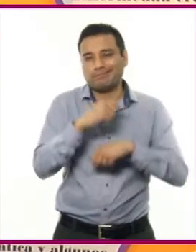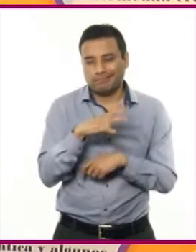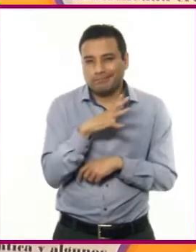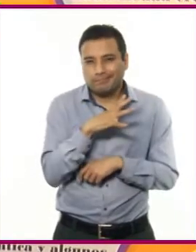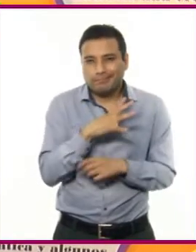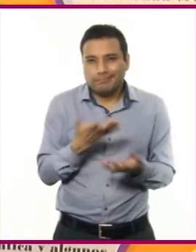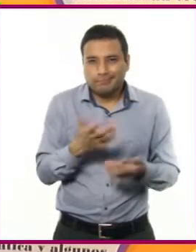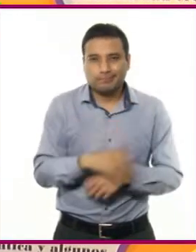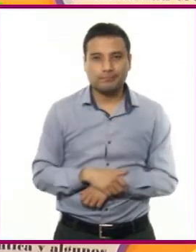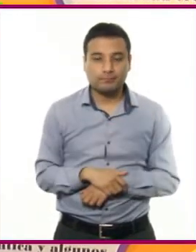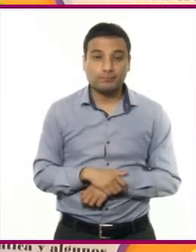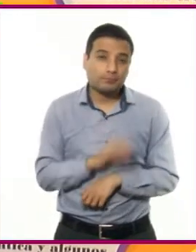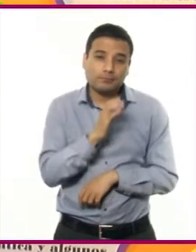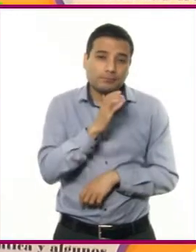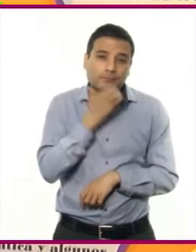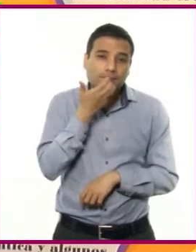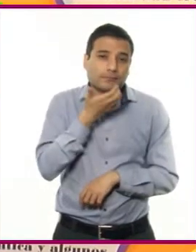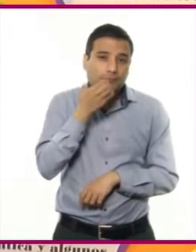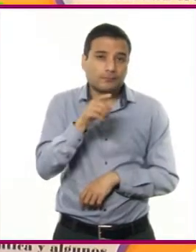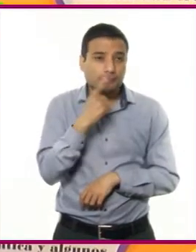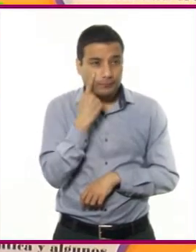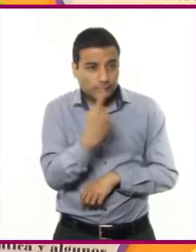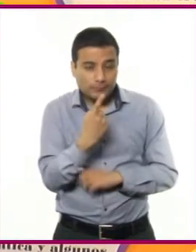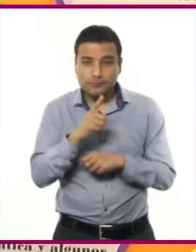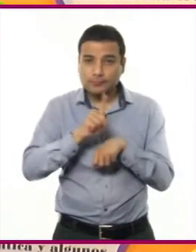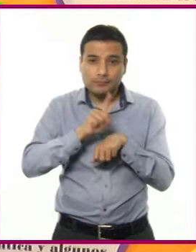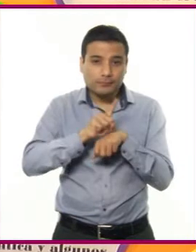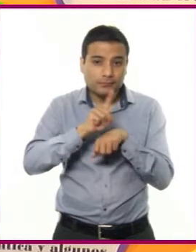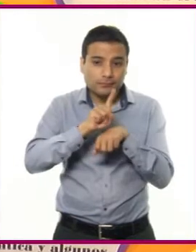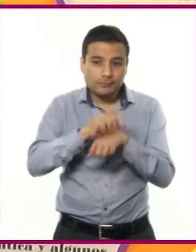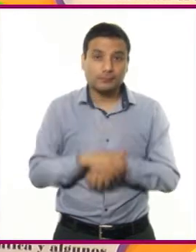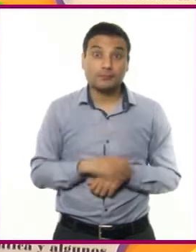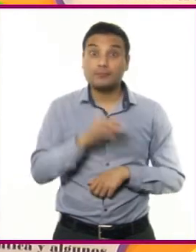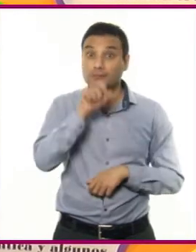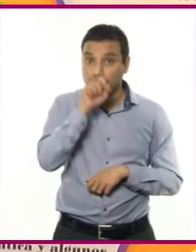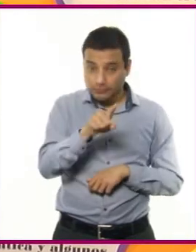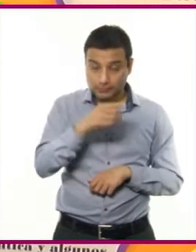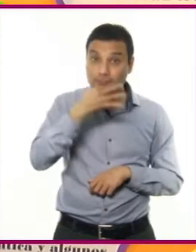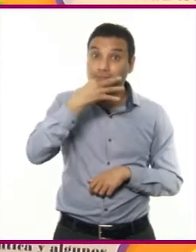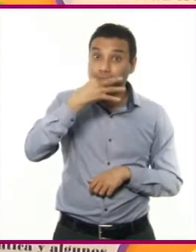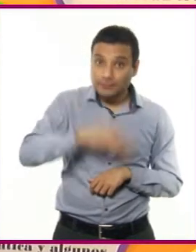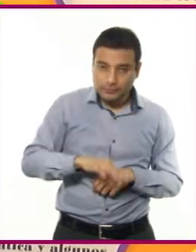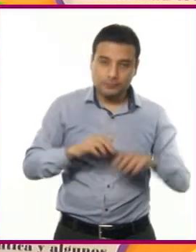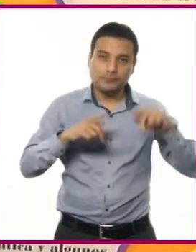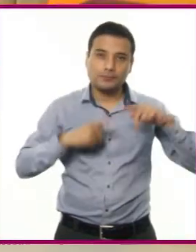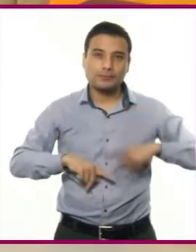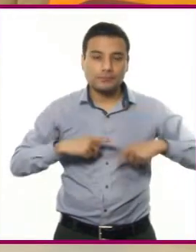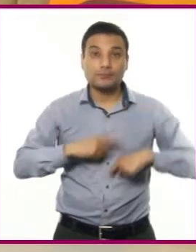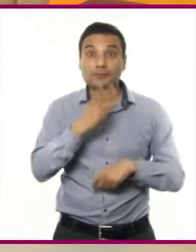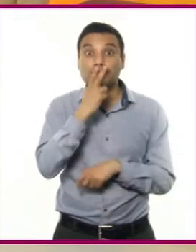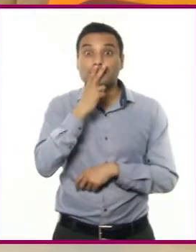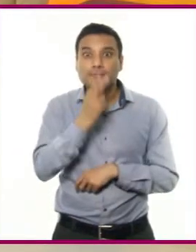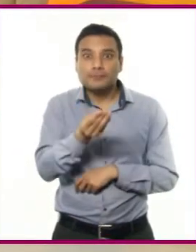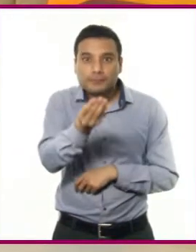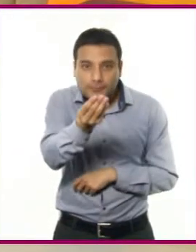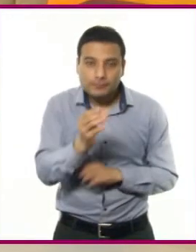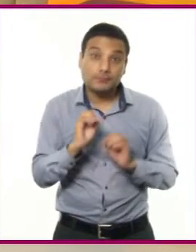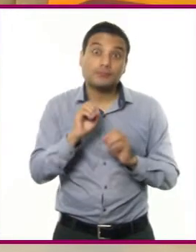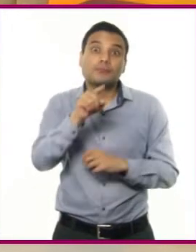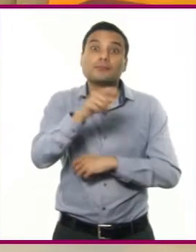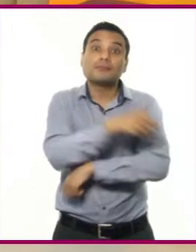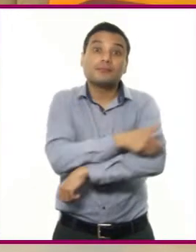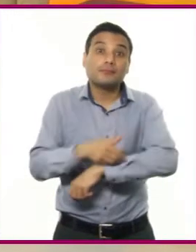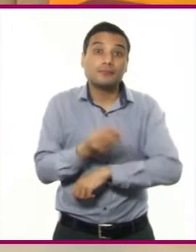van a formar parte de nuestra vida cotidiana, desde una fiesta hasta en nuestra propia casa.